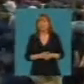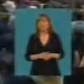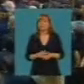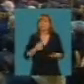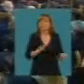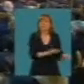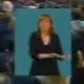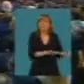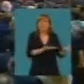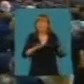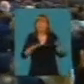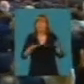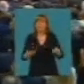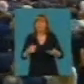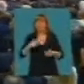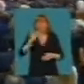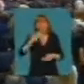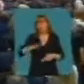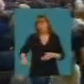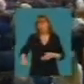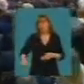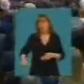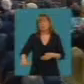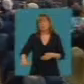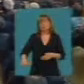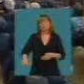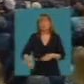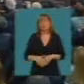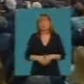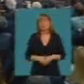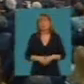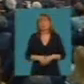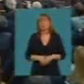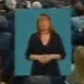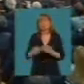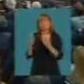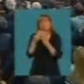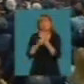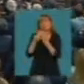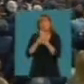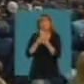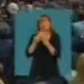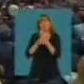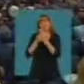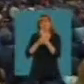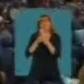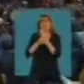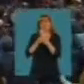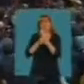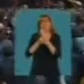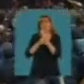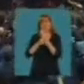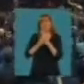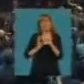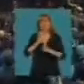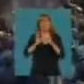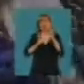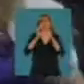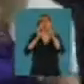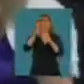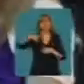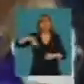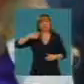Invitamos a realizar la jura a continuación a la señora doctora Alicia Margarita Kirchner como Ministra